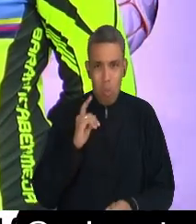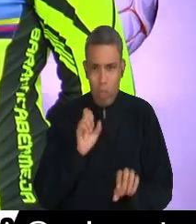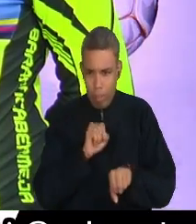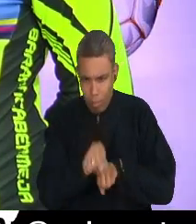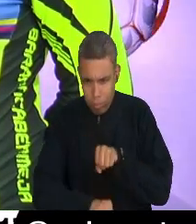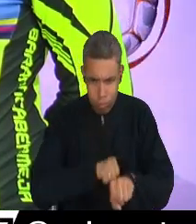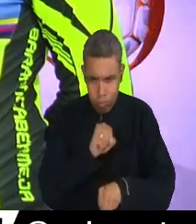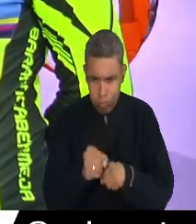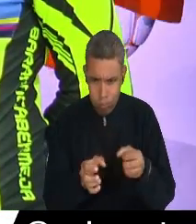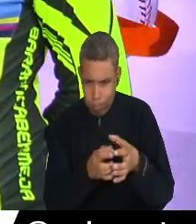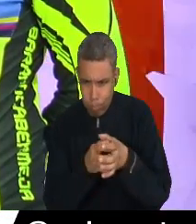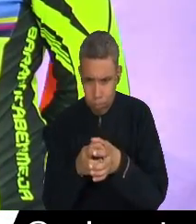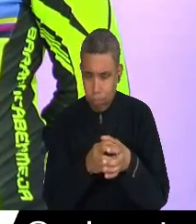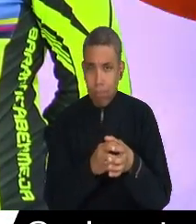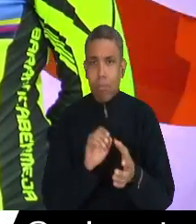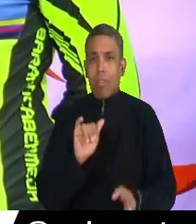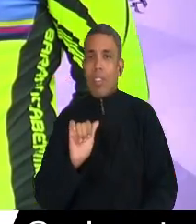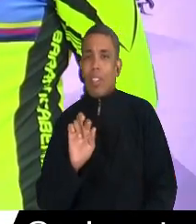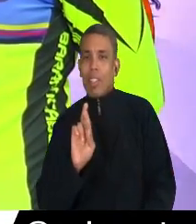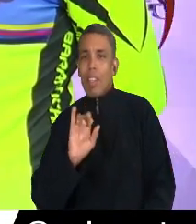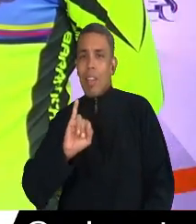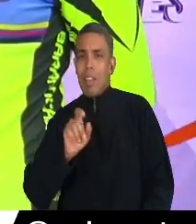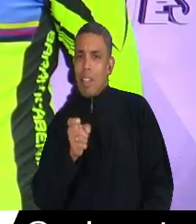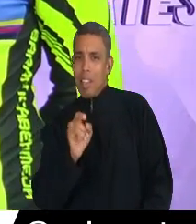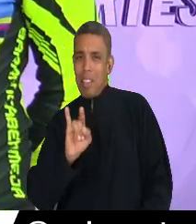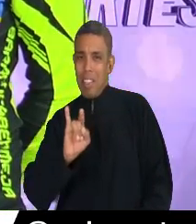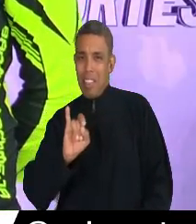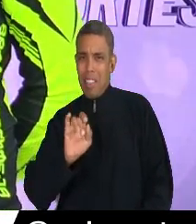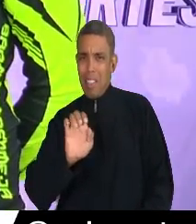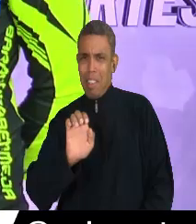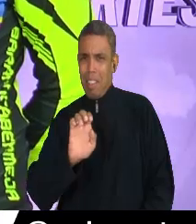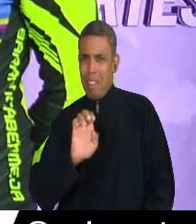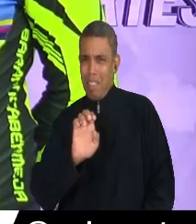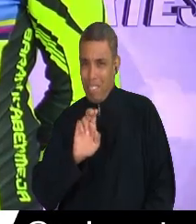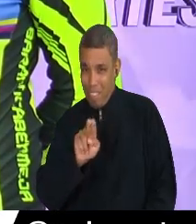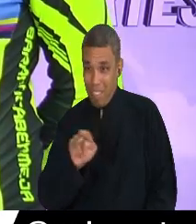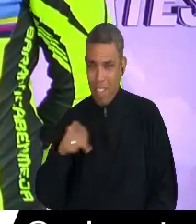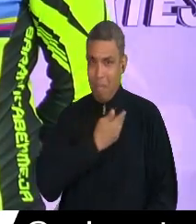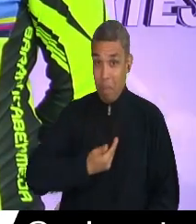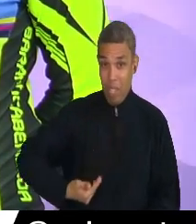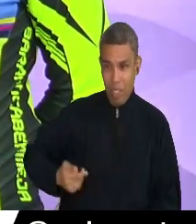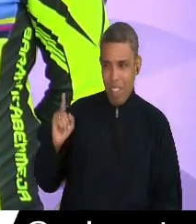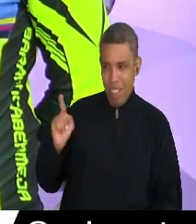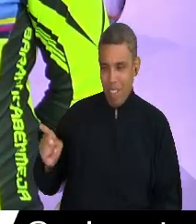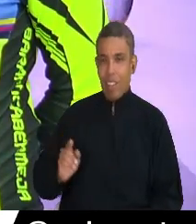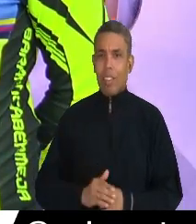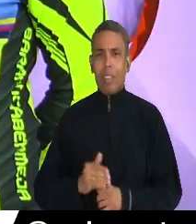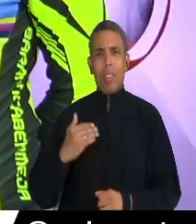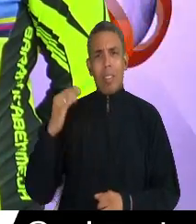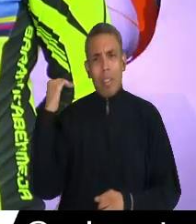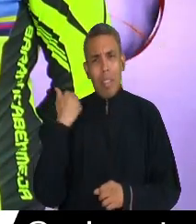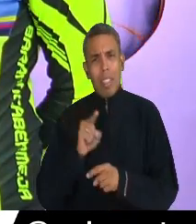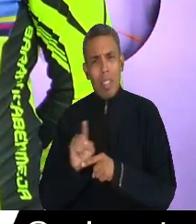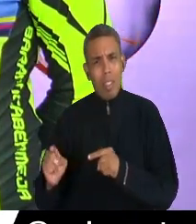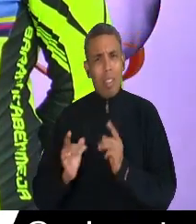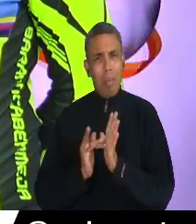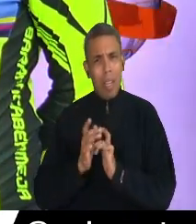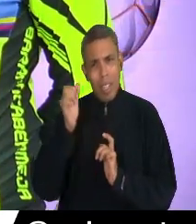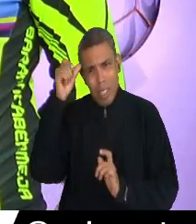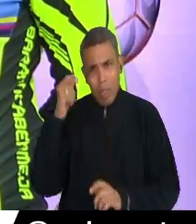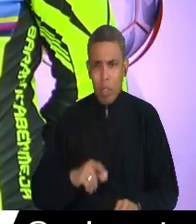hace pocas horas junto a su gente ha retornado a la ciudad de Barranca Bermeja luego de esta travesía ciclística que realizaron durante la Semana Santa hacia el municipio